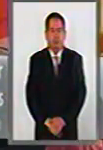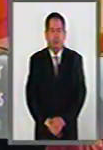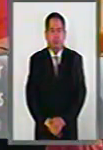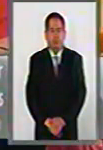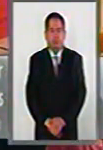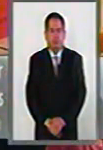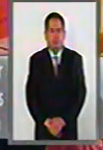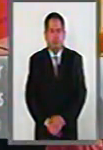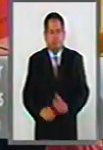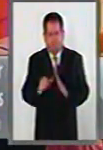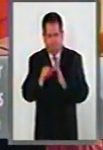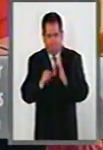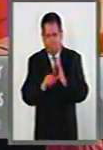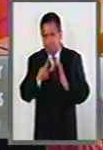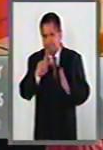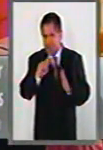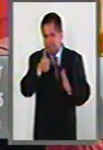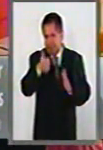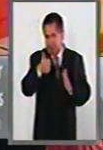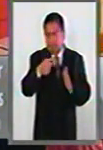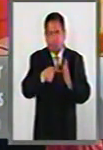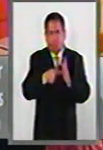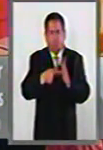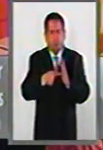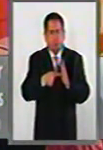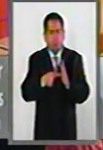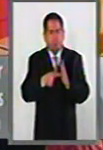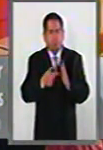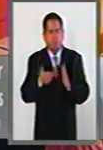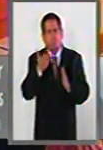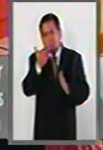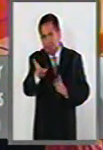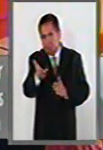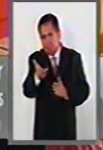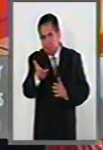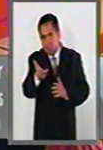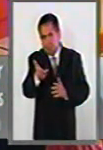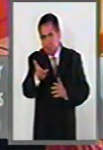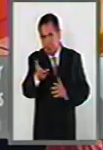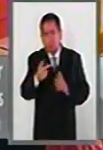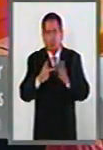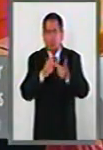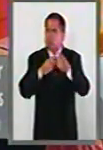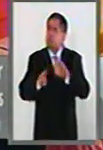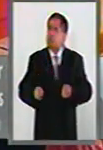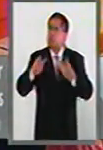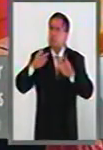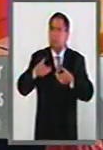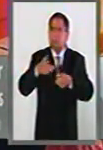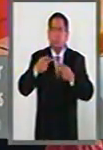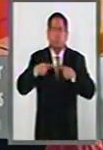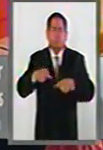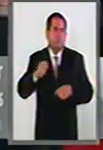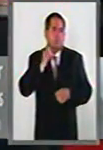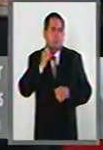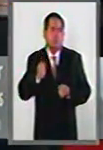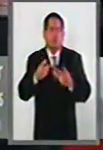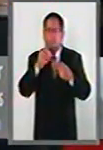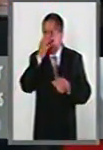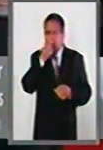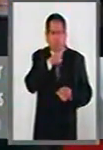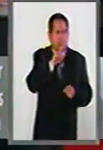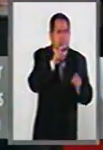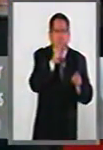De acuerdo al artículo 76, pido que se verifique el quórum. Efectivamente, aquí hay